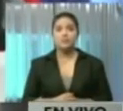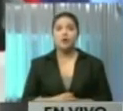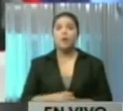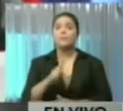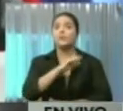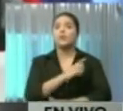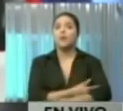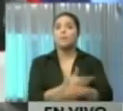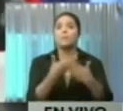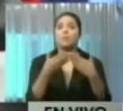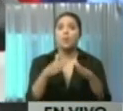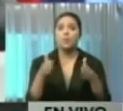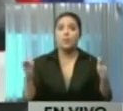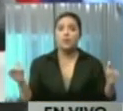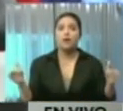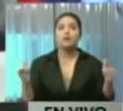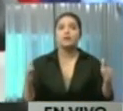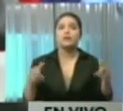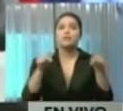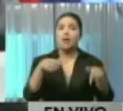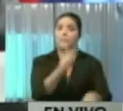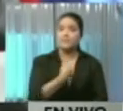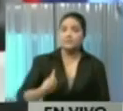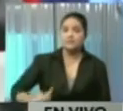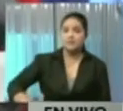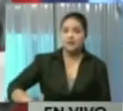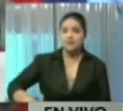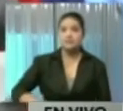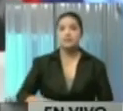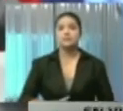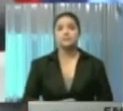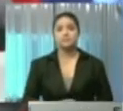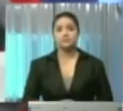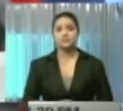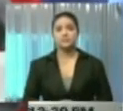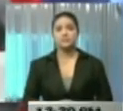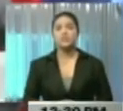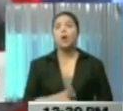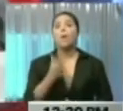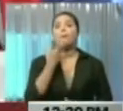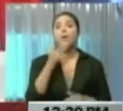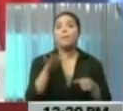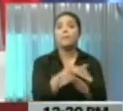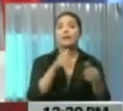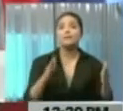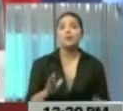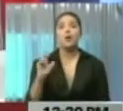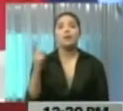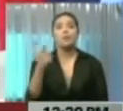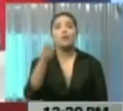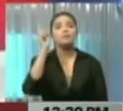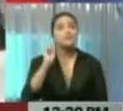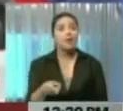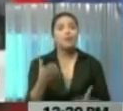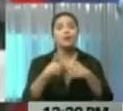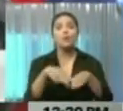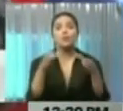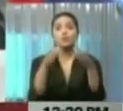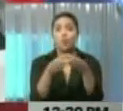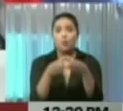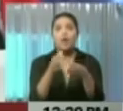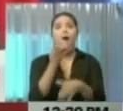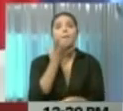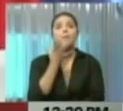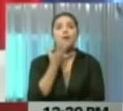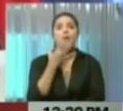Popular, del despacho de la Presidencia de la República, y por ejemplo el Ministerio de Transporte debe hacer reuniones con, por